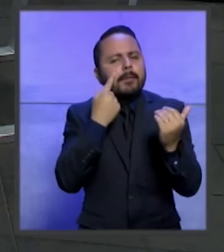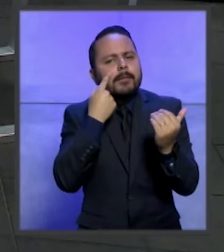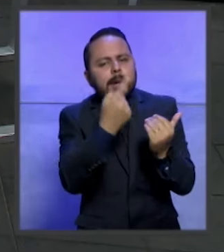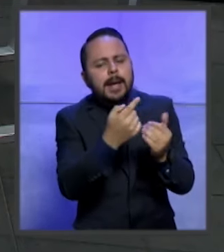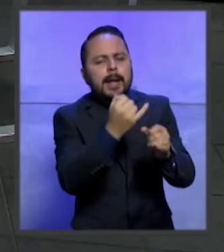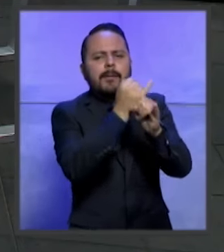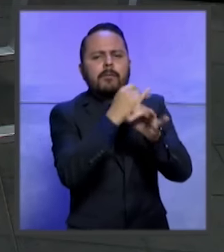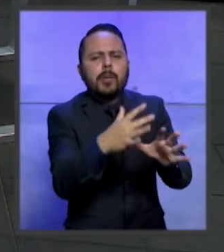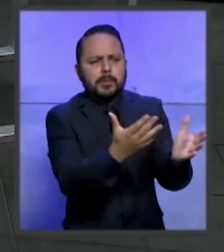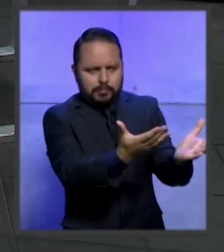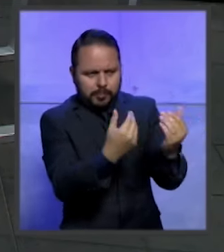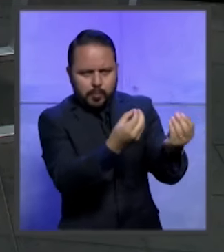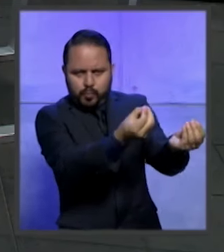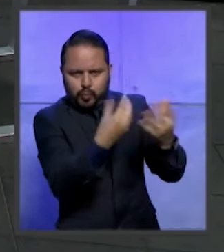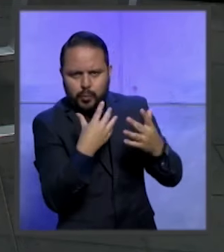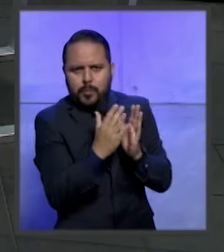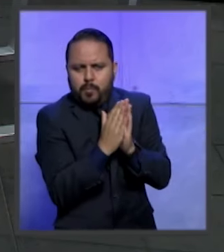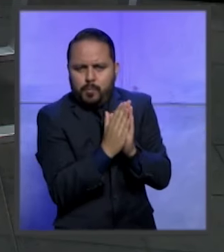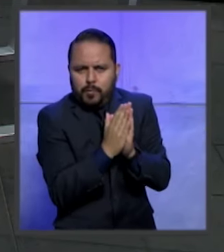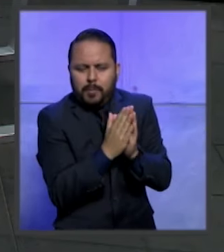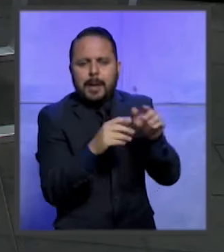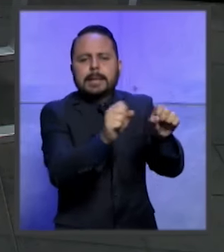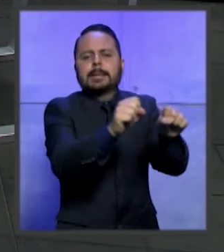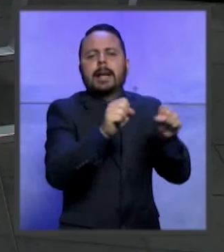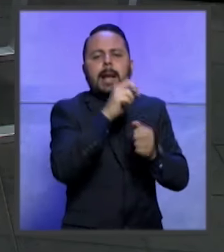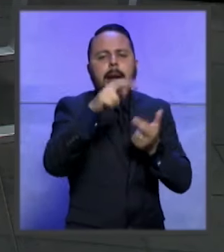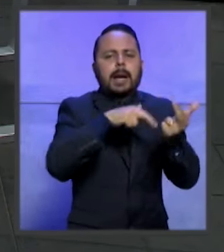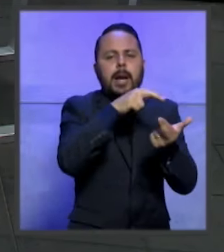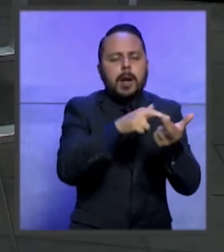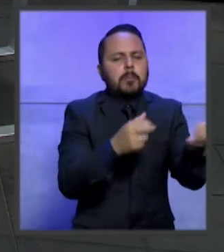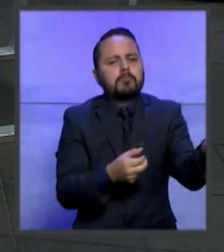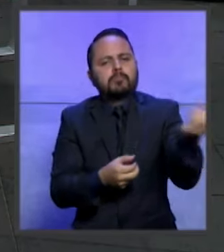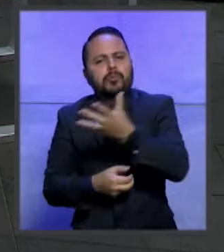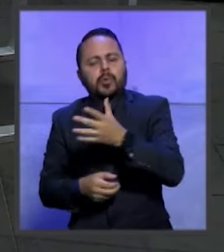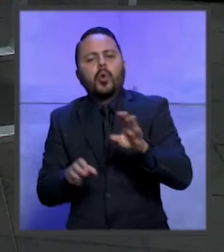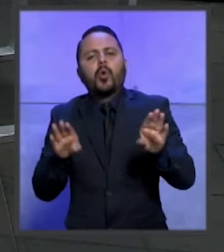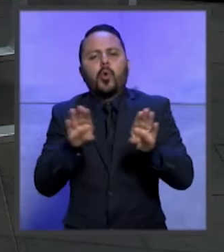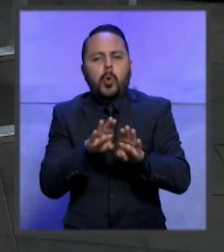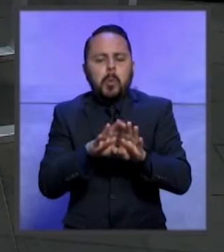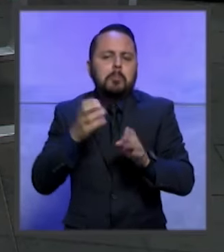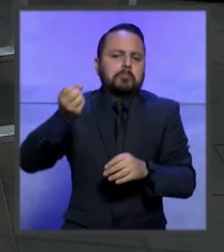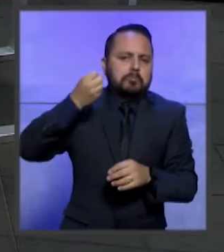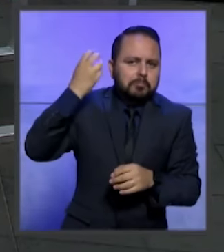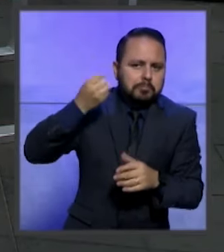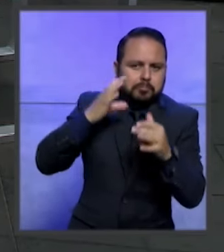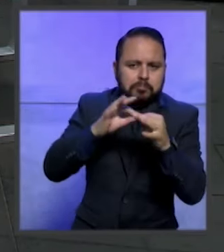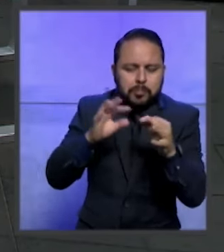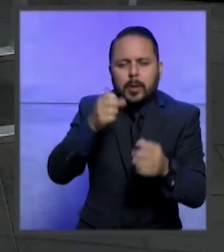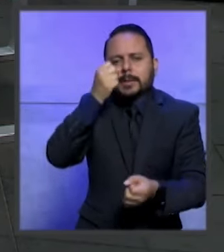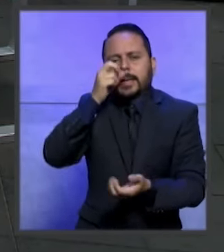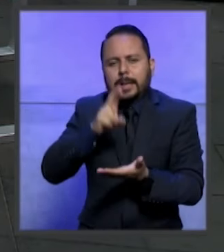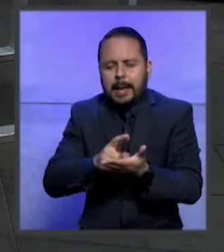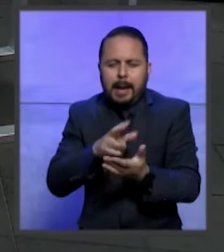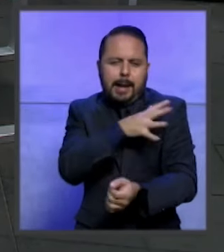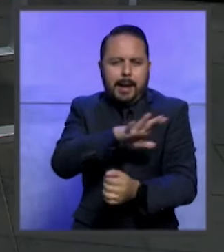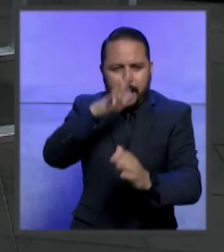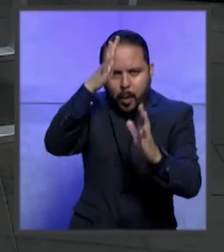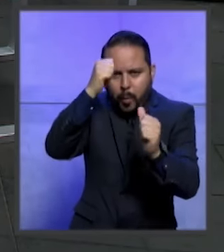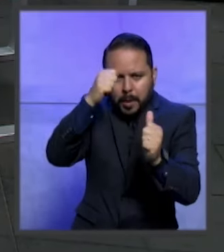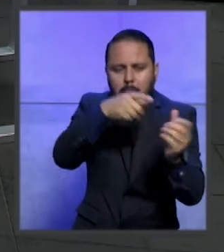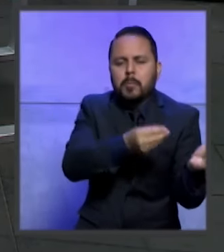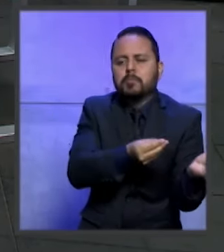información a las salas regionales quienes las proveen a través de las de las ponencias la secretaria general de